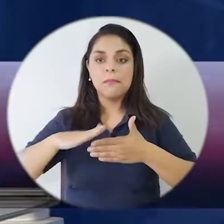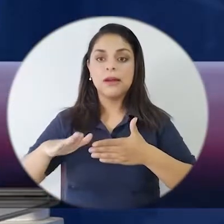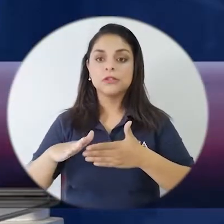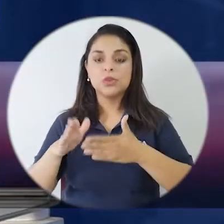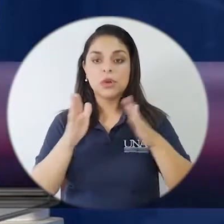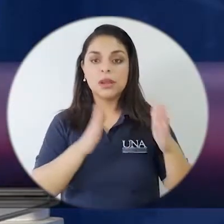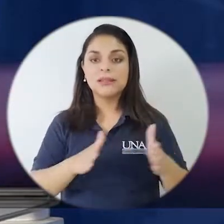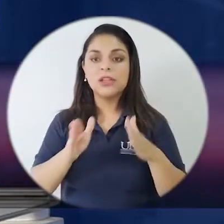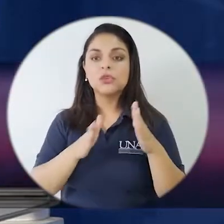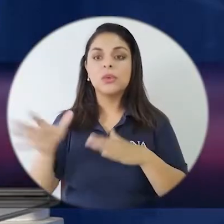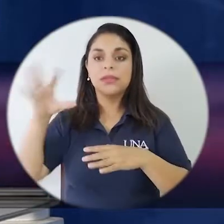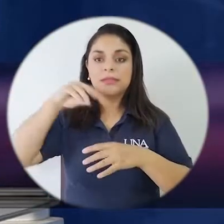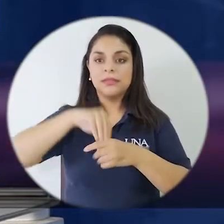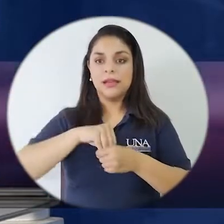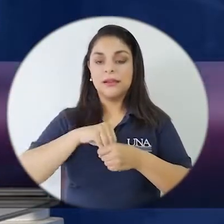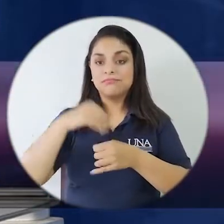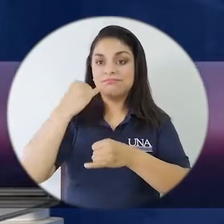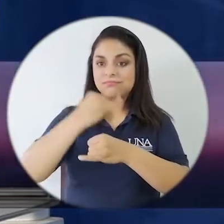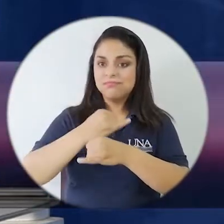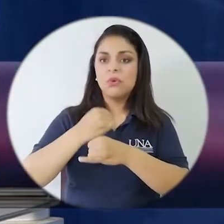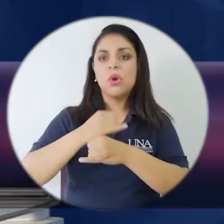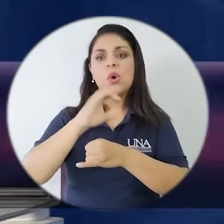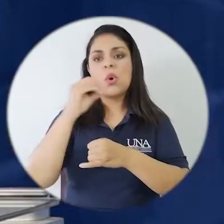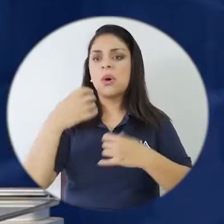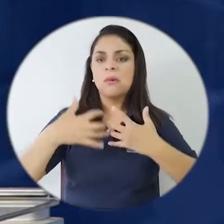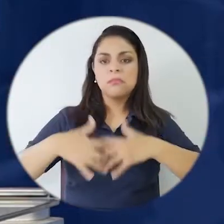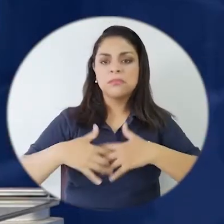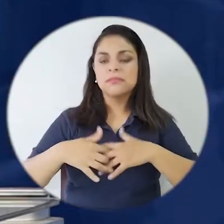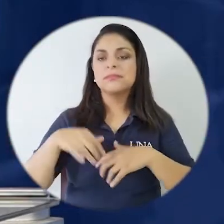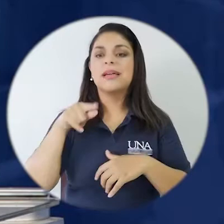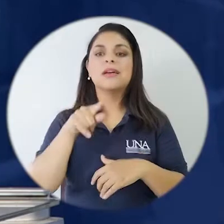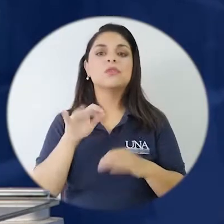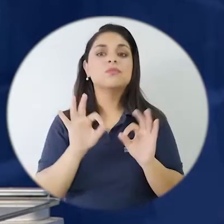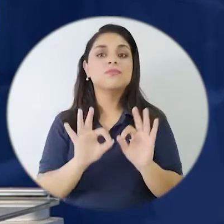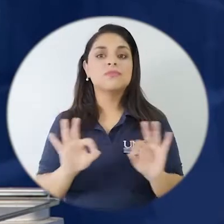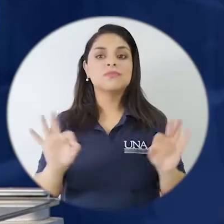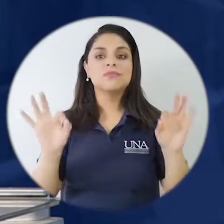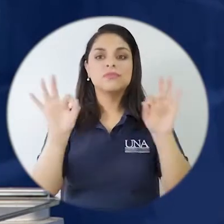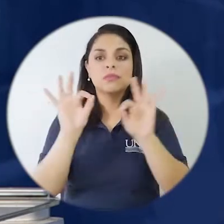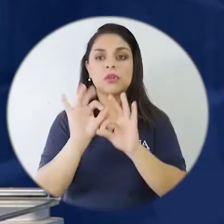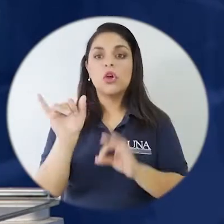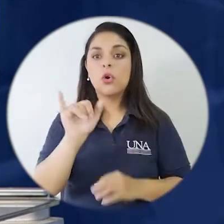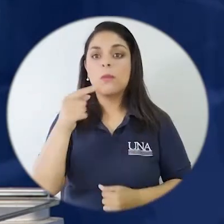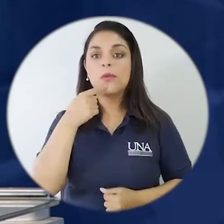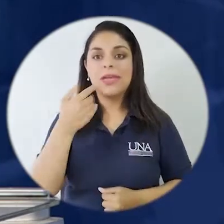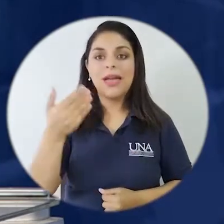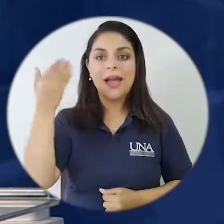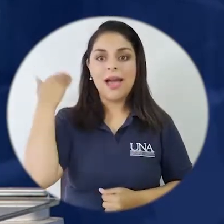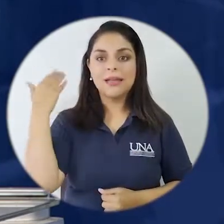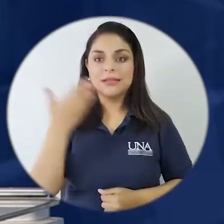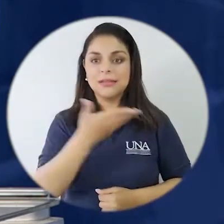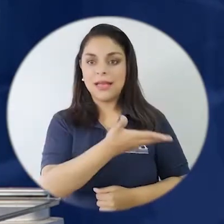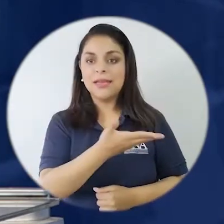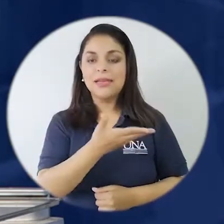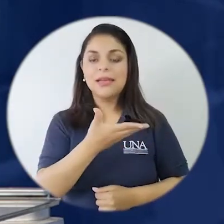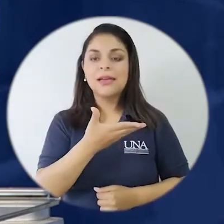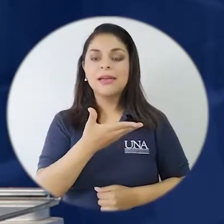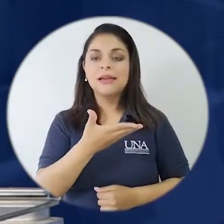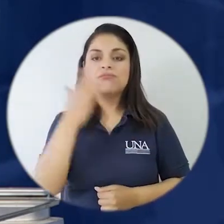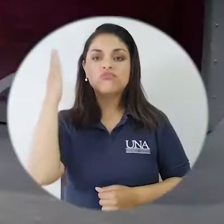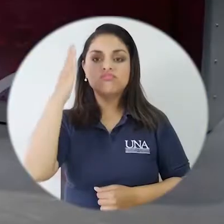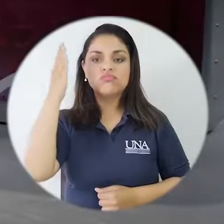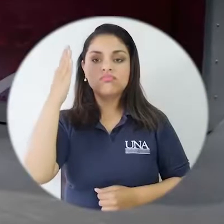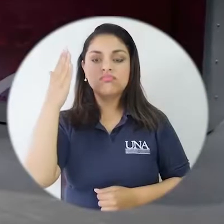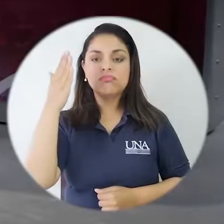interna, ¿verdad? De la institución o de la empresa, que ha sido fundamental, como mencionaba anteriormente el experto